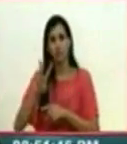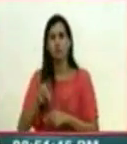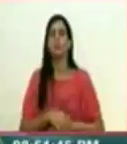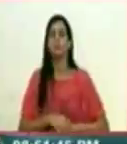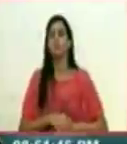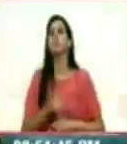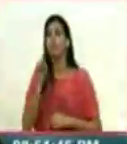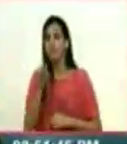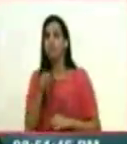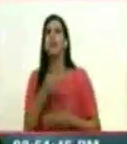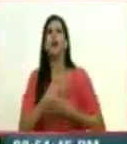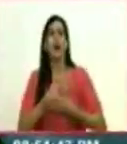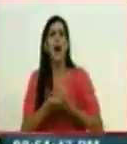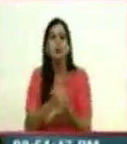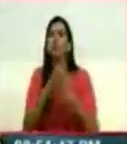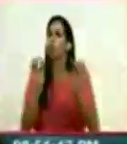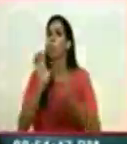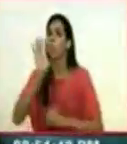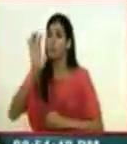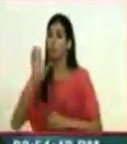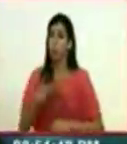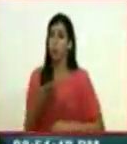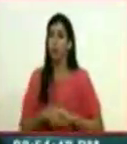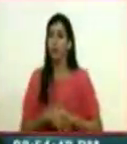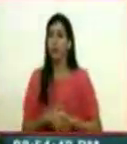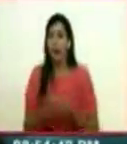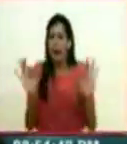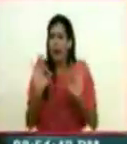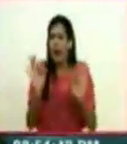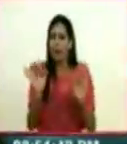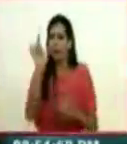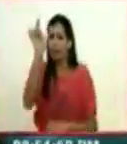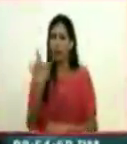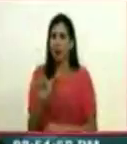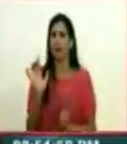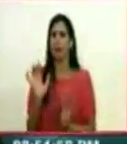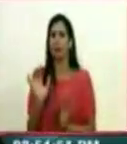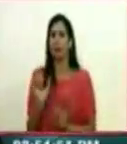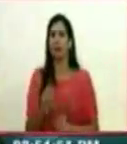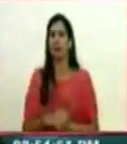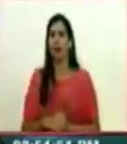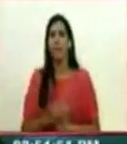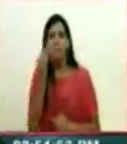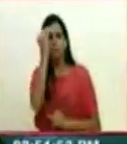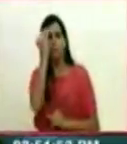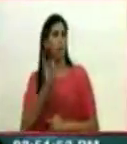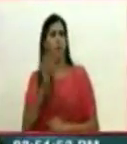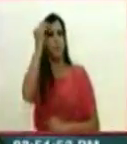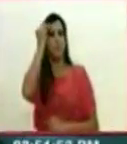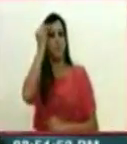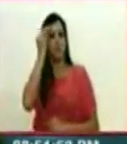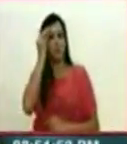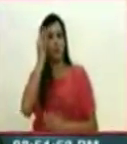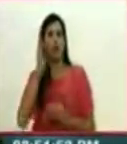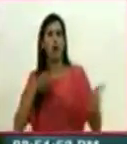gran causa que beneficia a todo el país, donde nadie debería ni pasarle por la mente hacerle daño